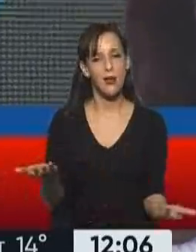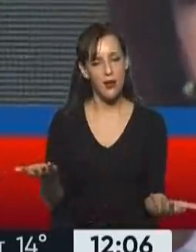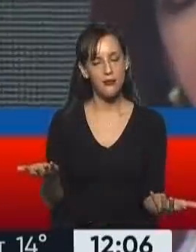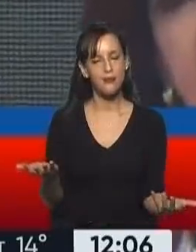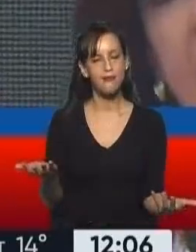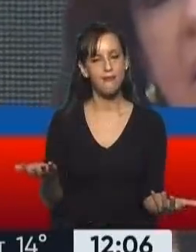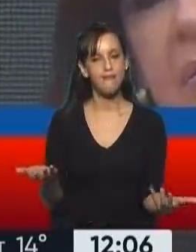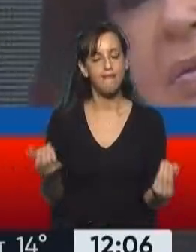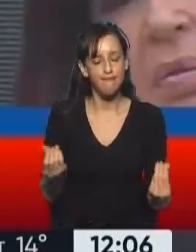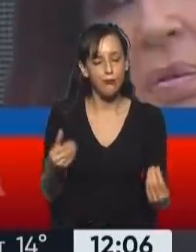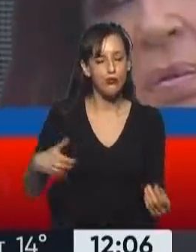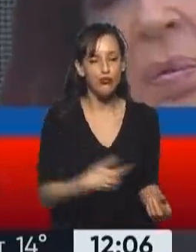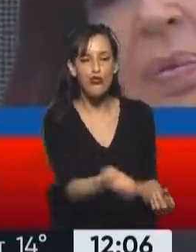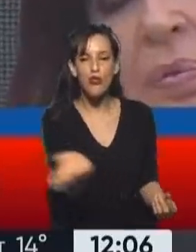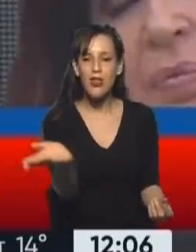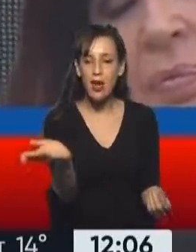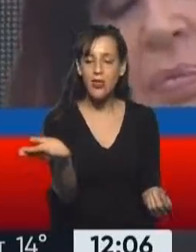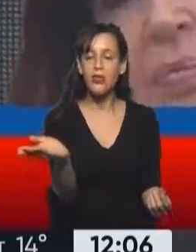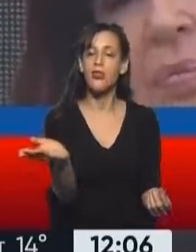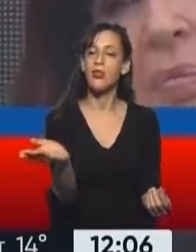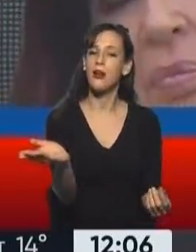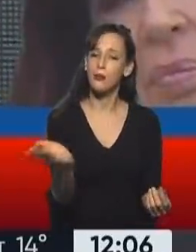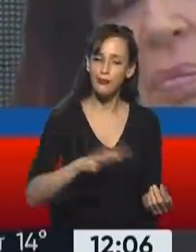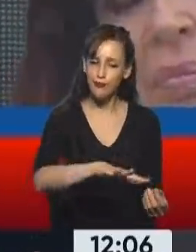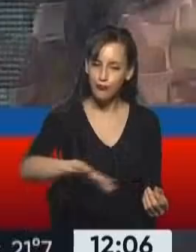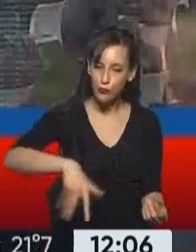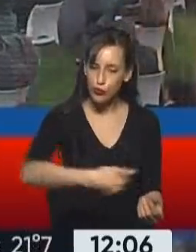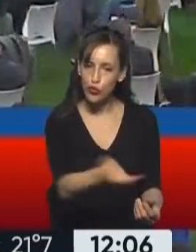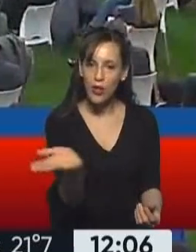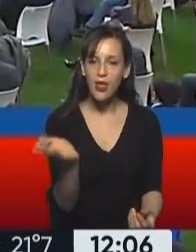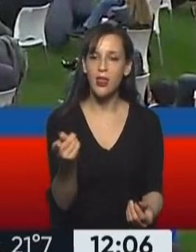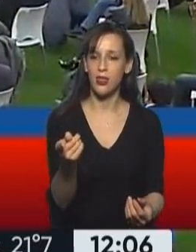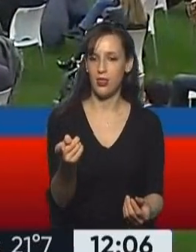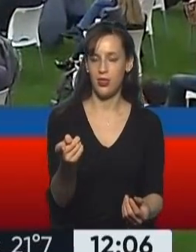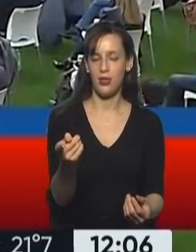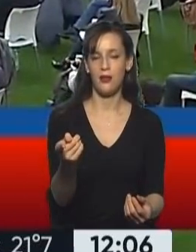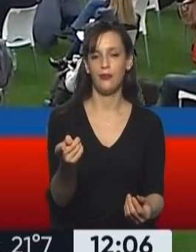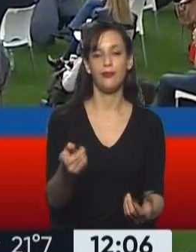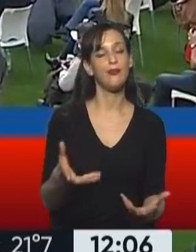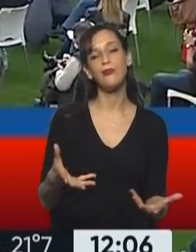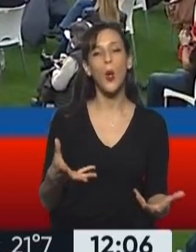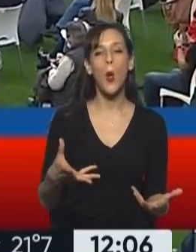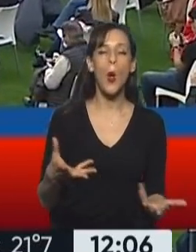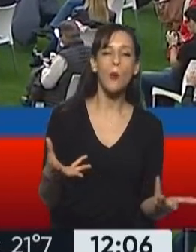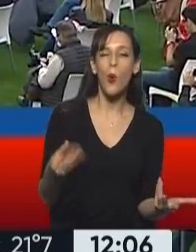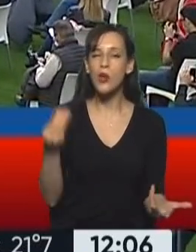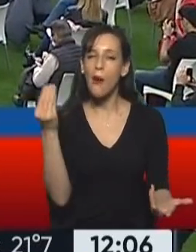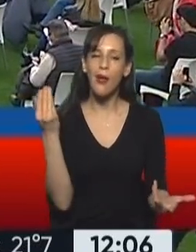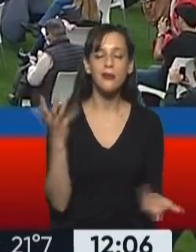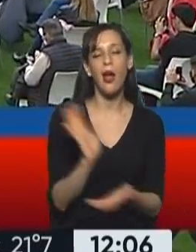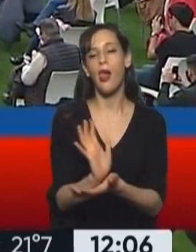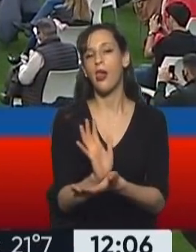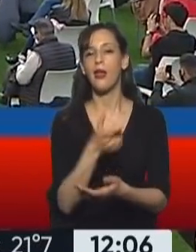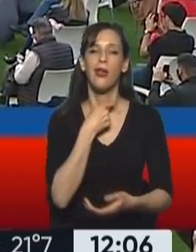a nuestra sociedad también muchas veces se la busca engañar,